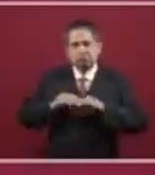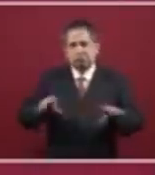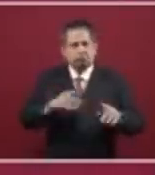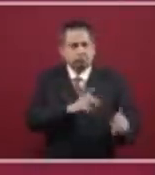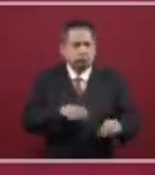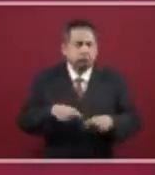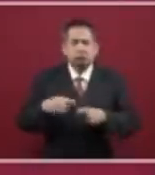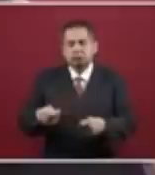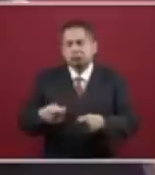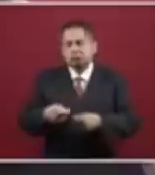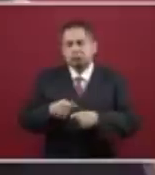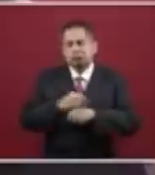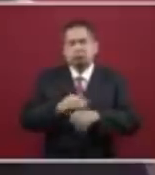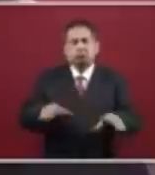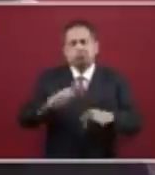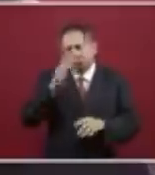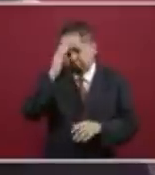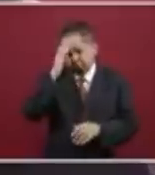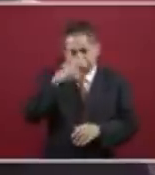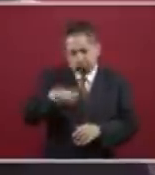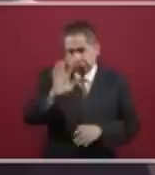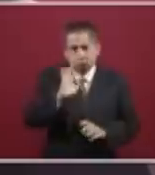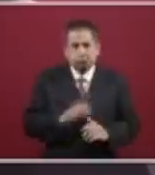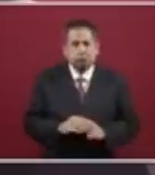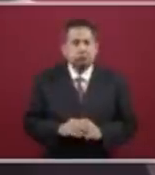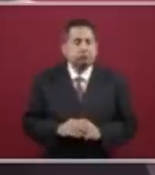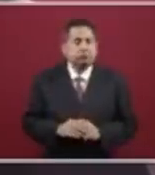dar a conocer.